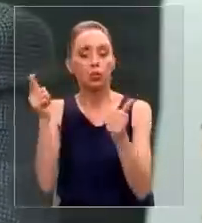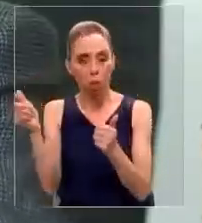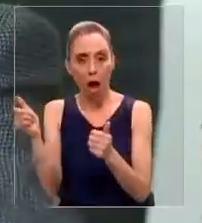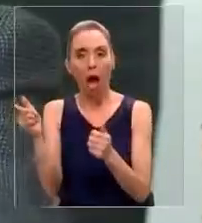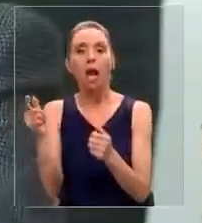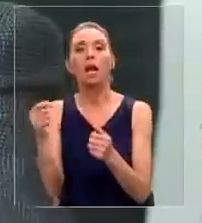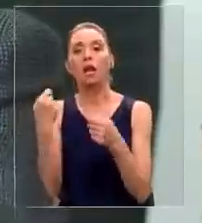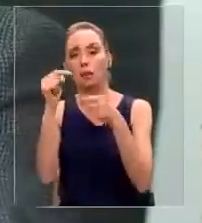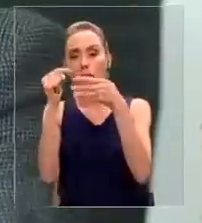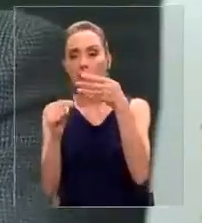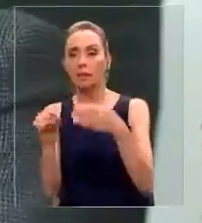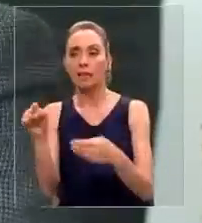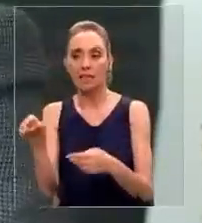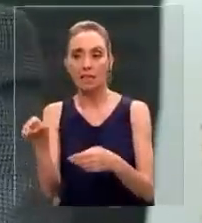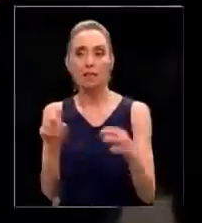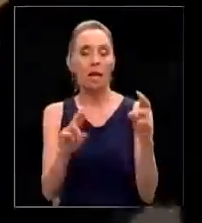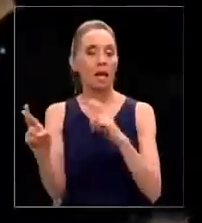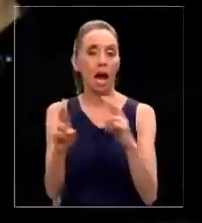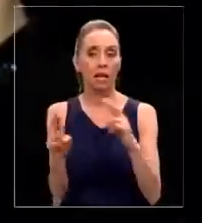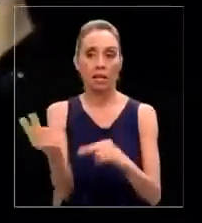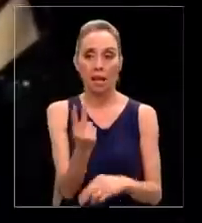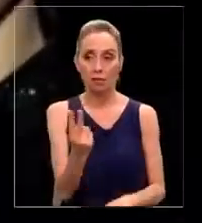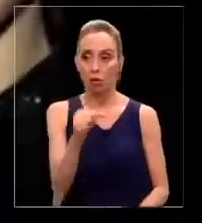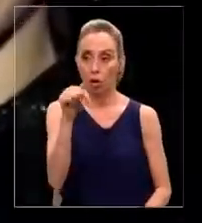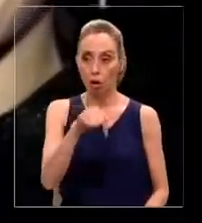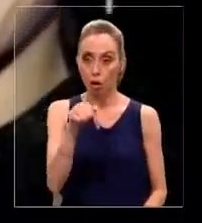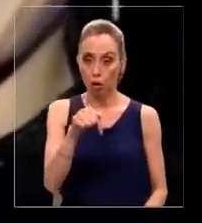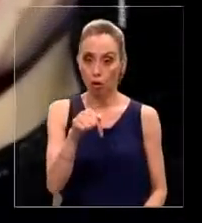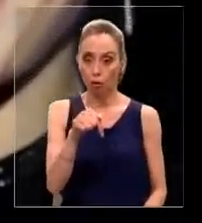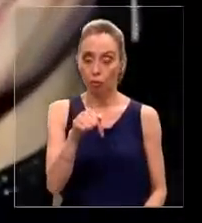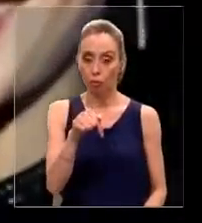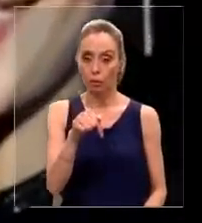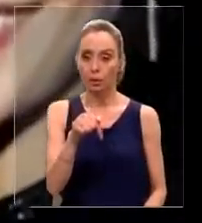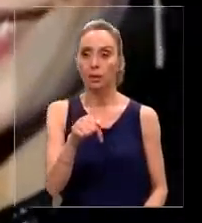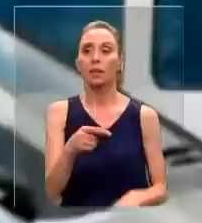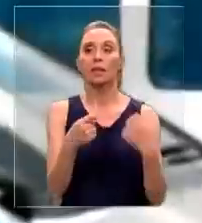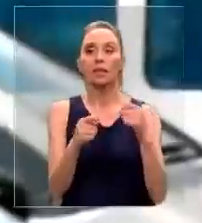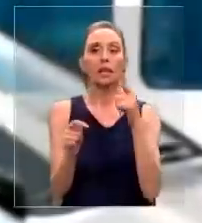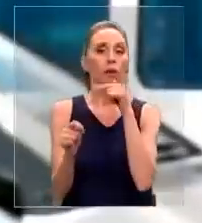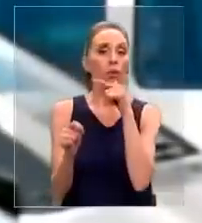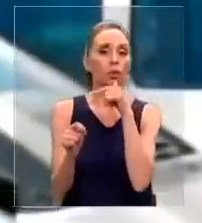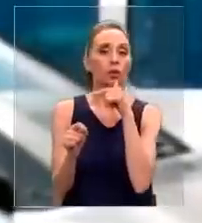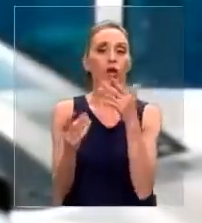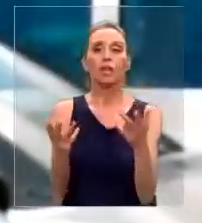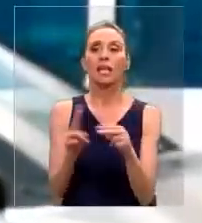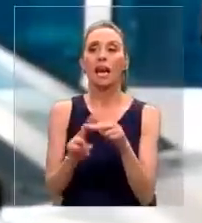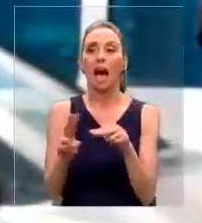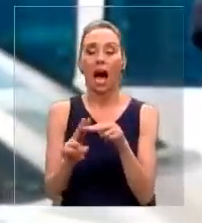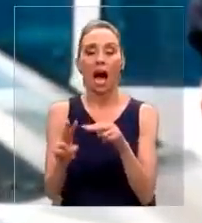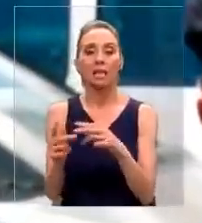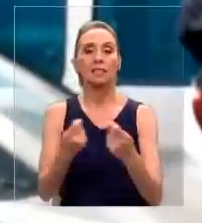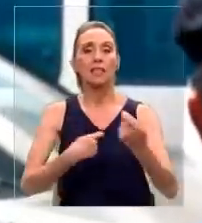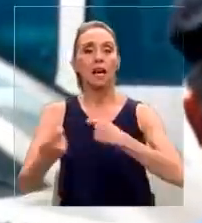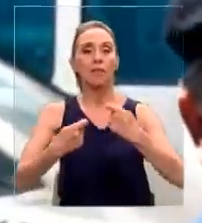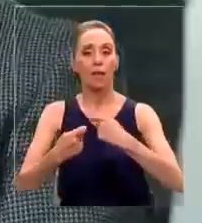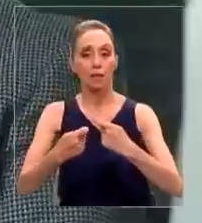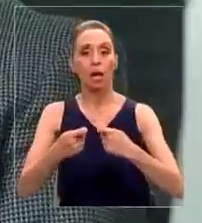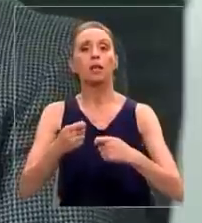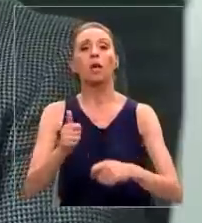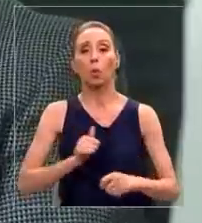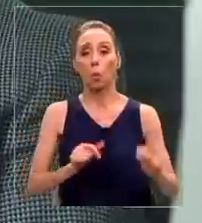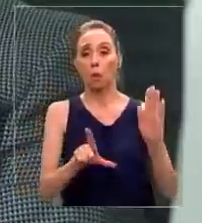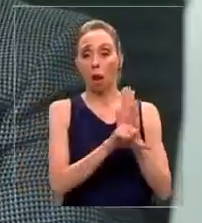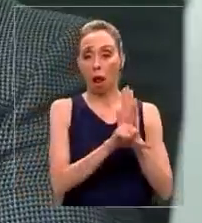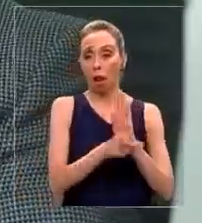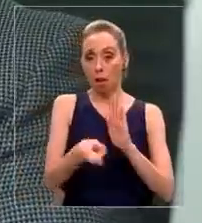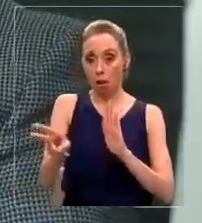que sea, y esa es la relación que tienen. Hoy día se está tratando de cuestionar las actividades comerciales lícitas de mi